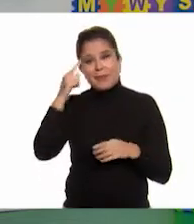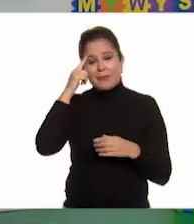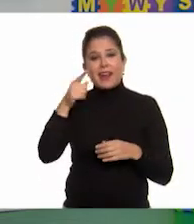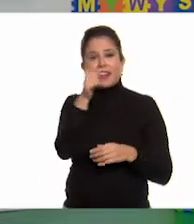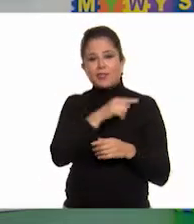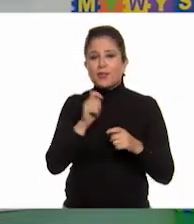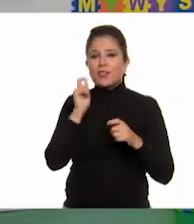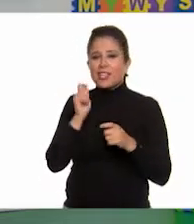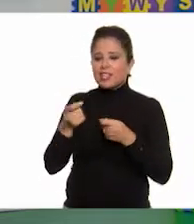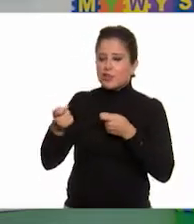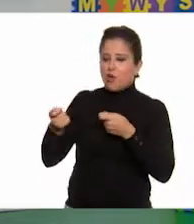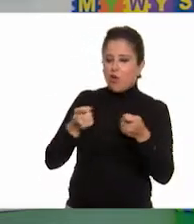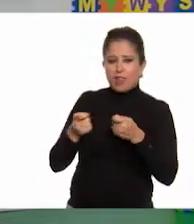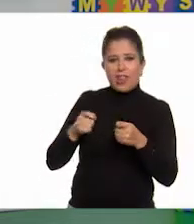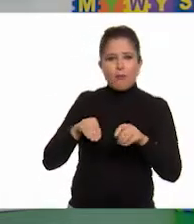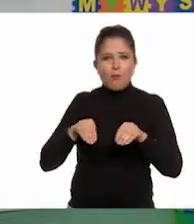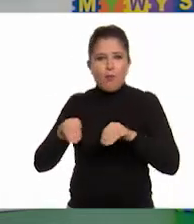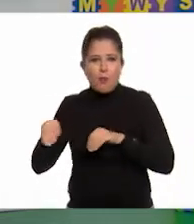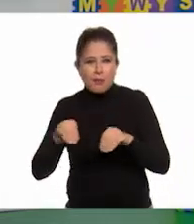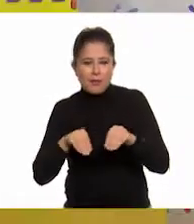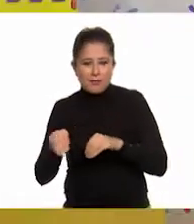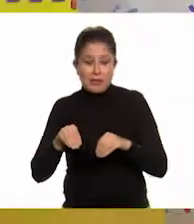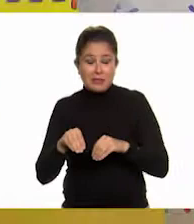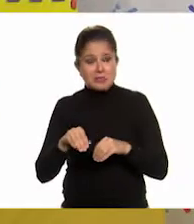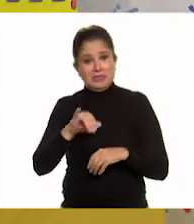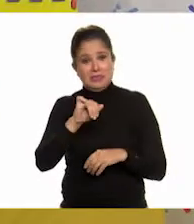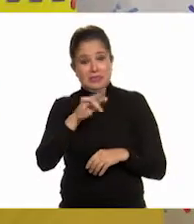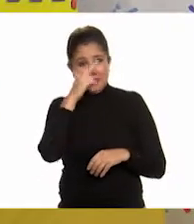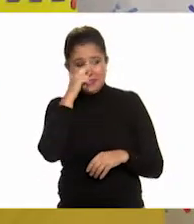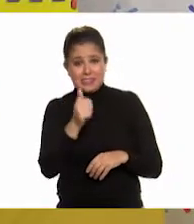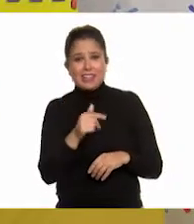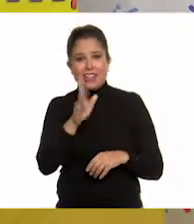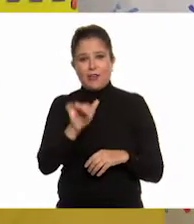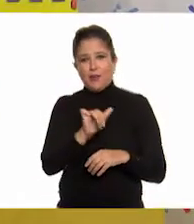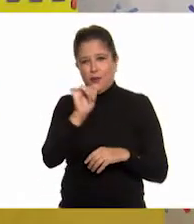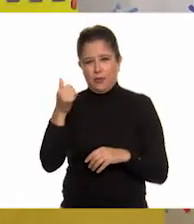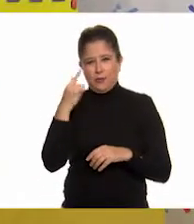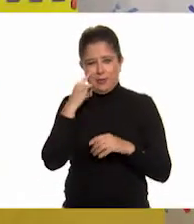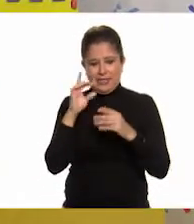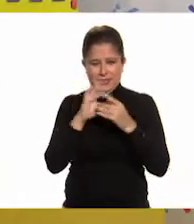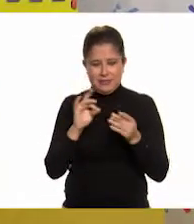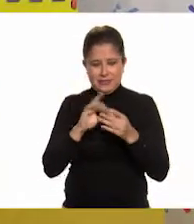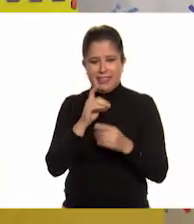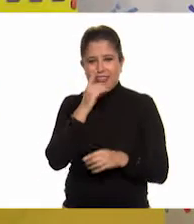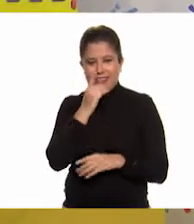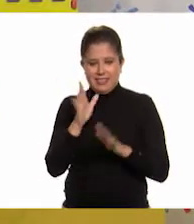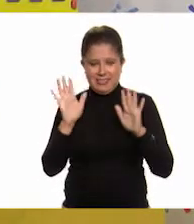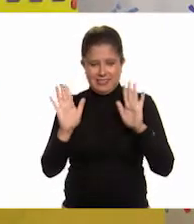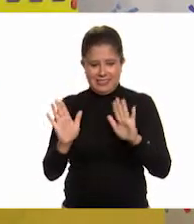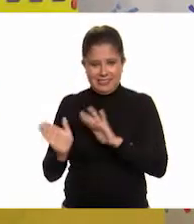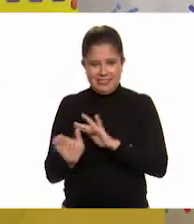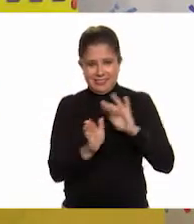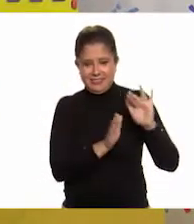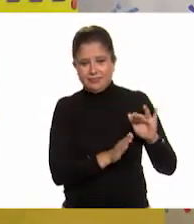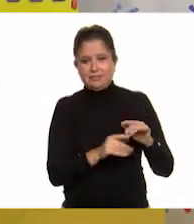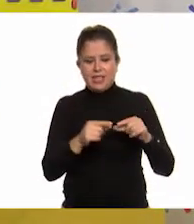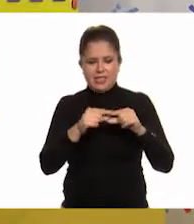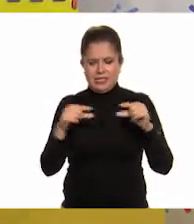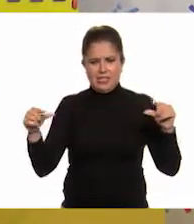coordinar nuestros movimientos. Por supuesto que sí. Y va la siguiente variante. Dice así, lo vamos a hacer sin